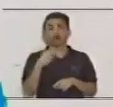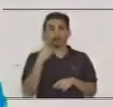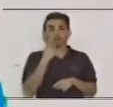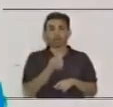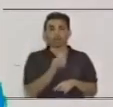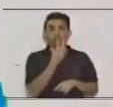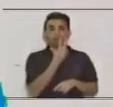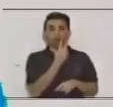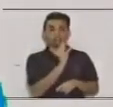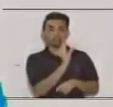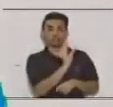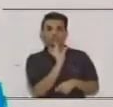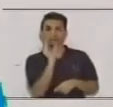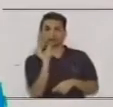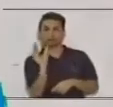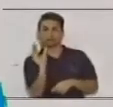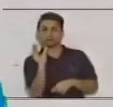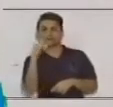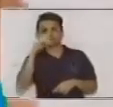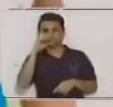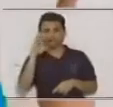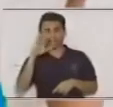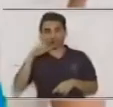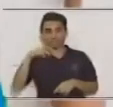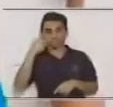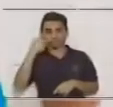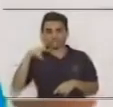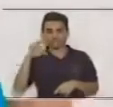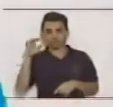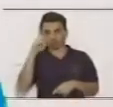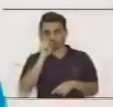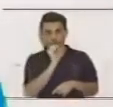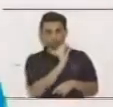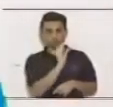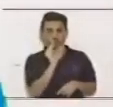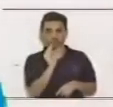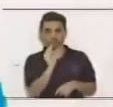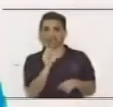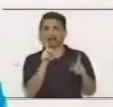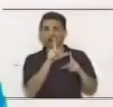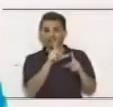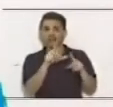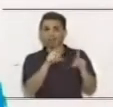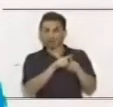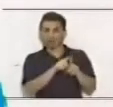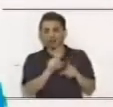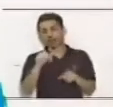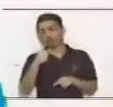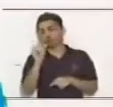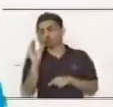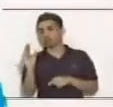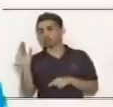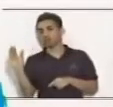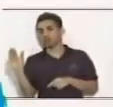letra, habían otros dos términos que tenían otra letra, y hacíamos dos grupitos, ¿sí?